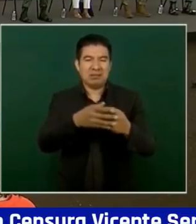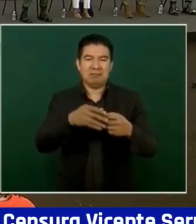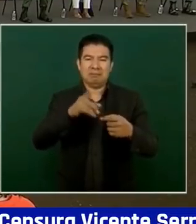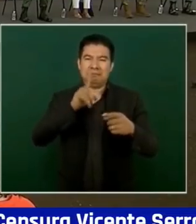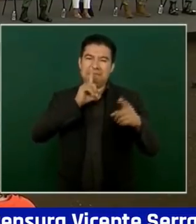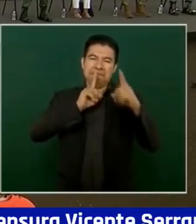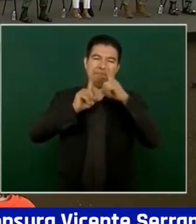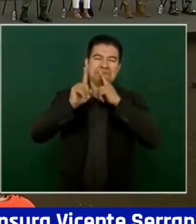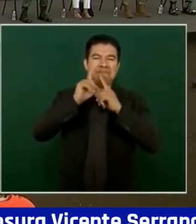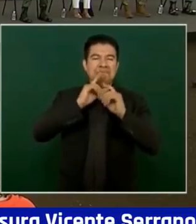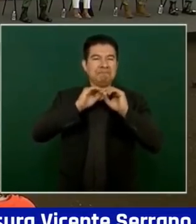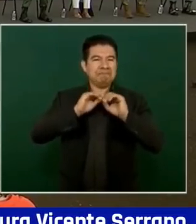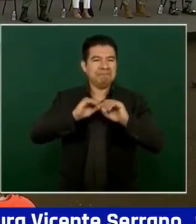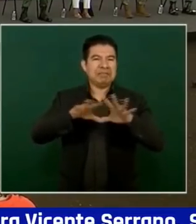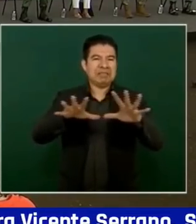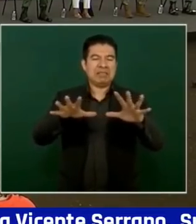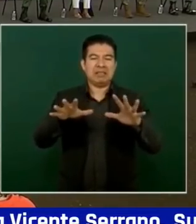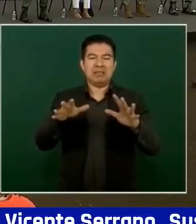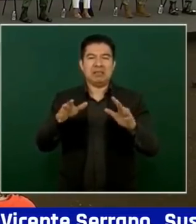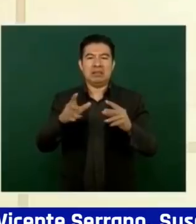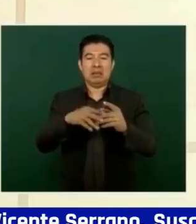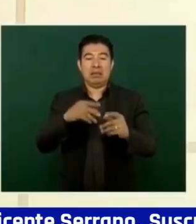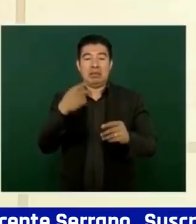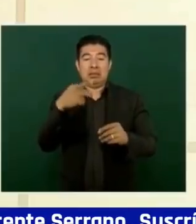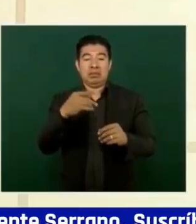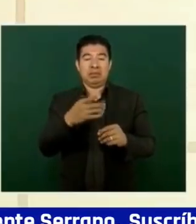y de hipocresías.